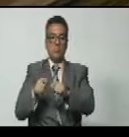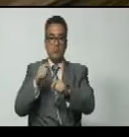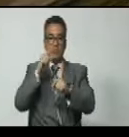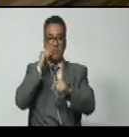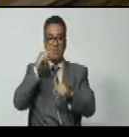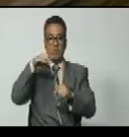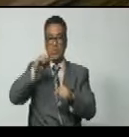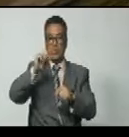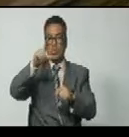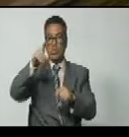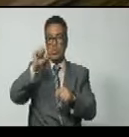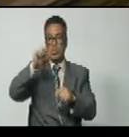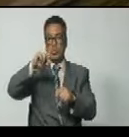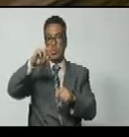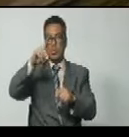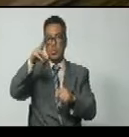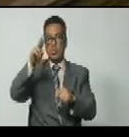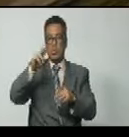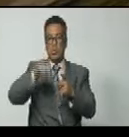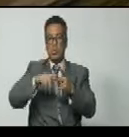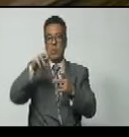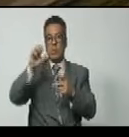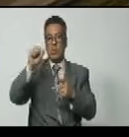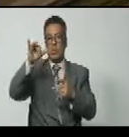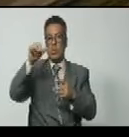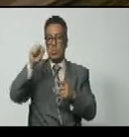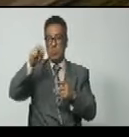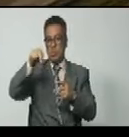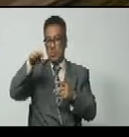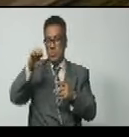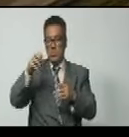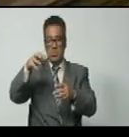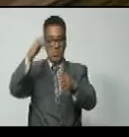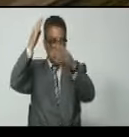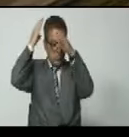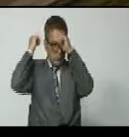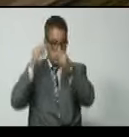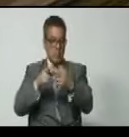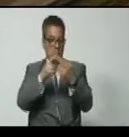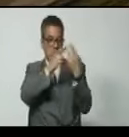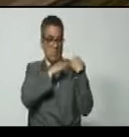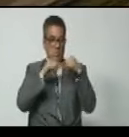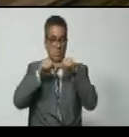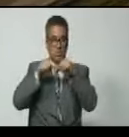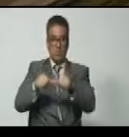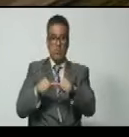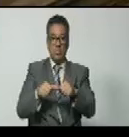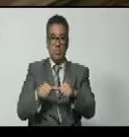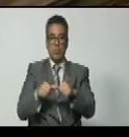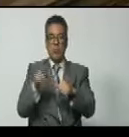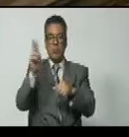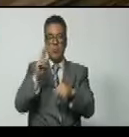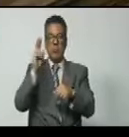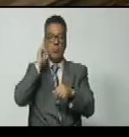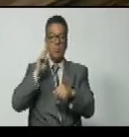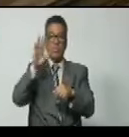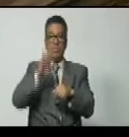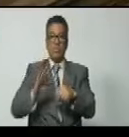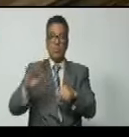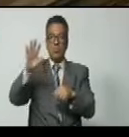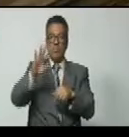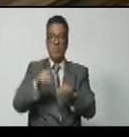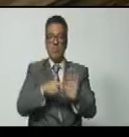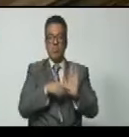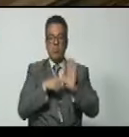ciudadano Alexander Gabriel Yanes de Leuce como embajador representante permanente de la República Bolivariana de